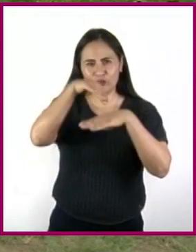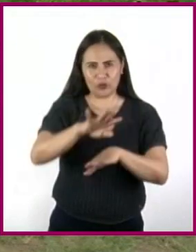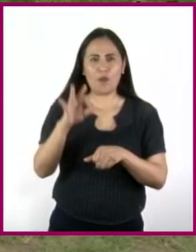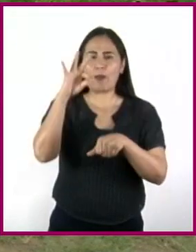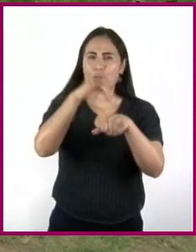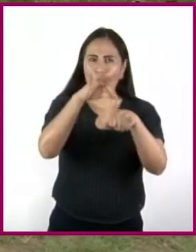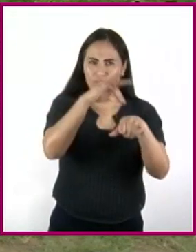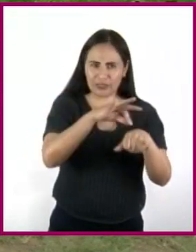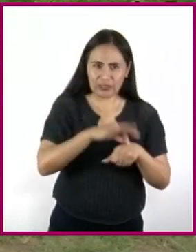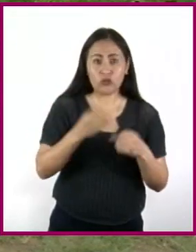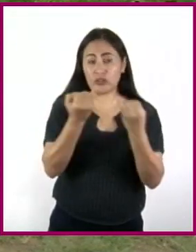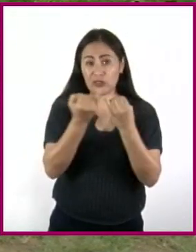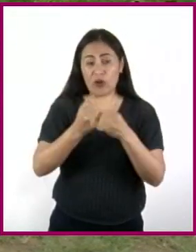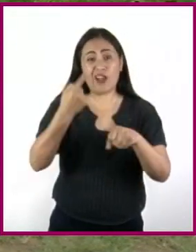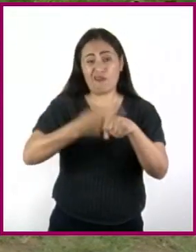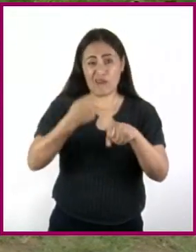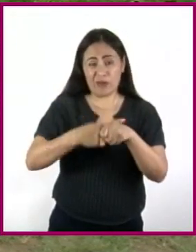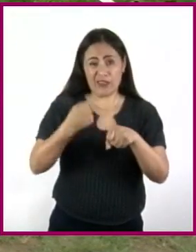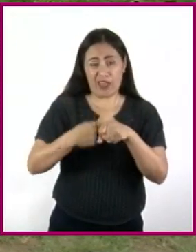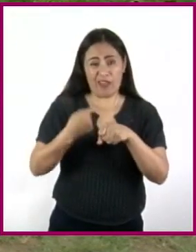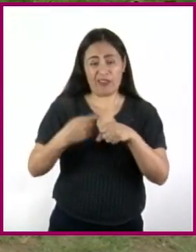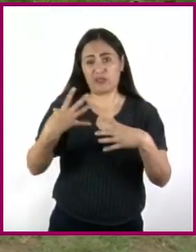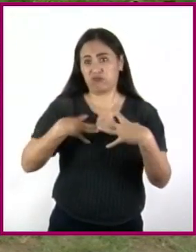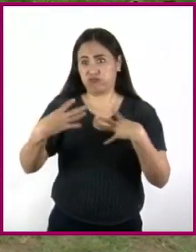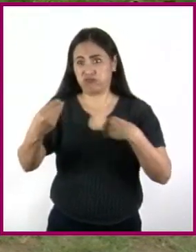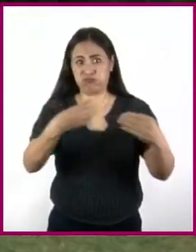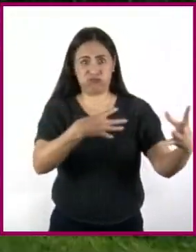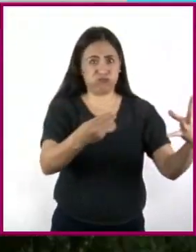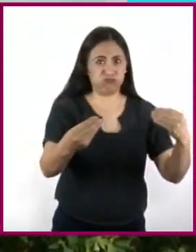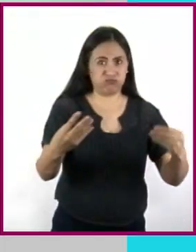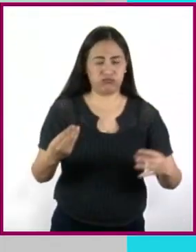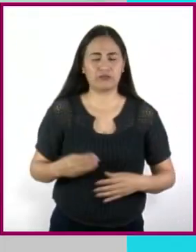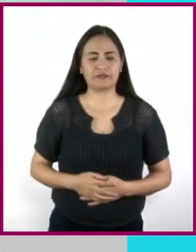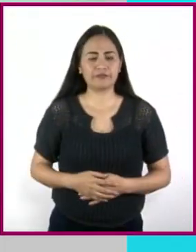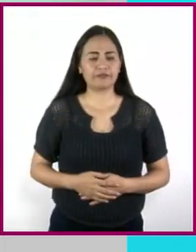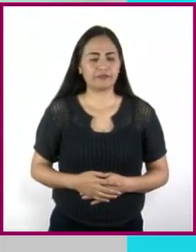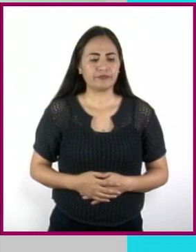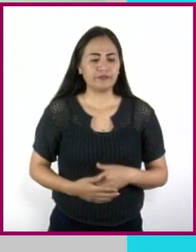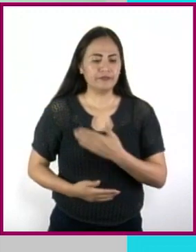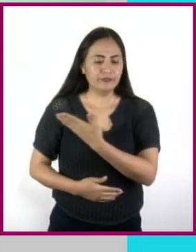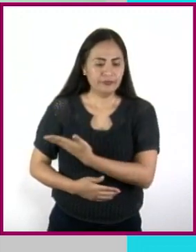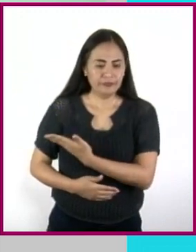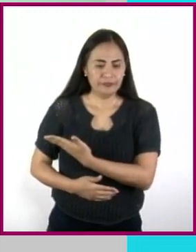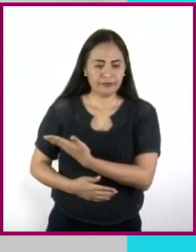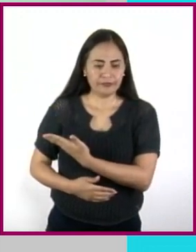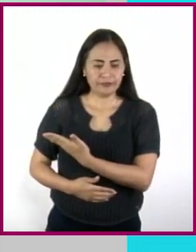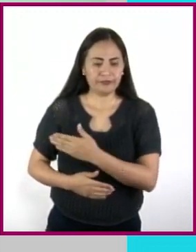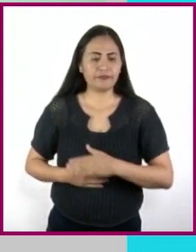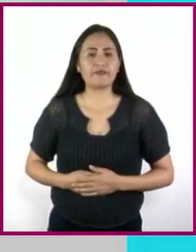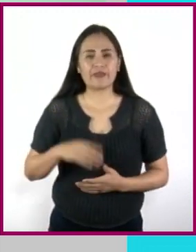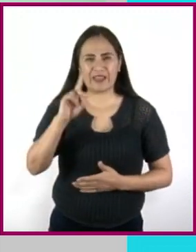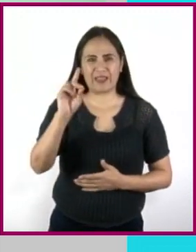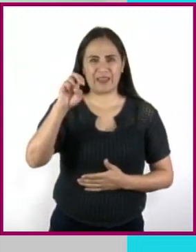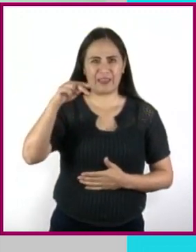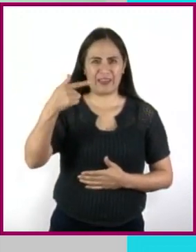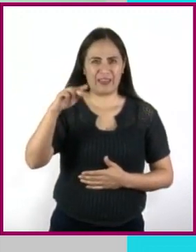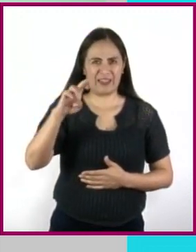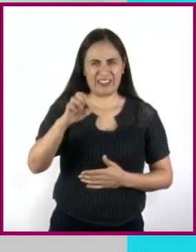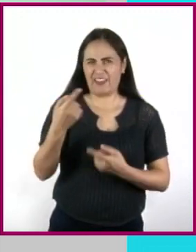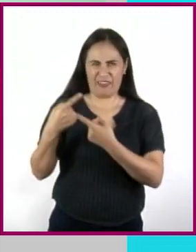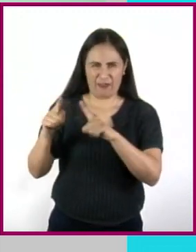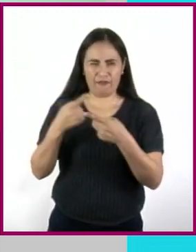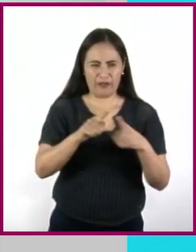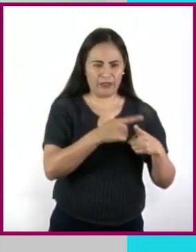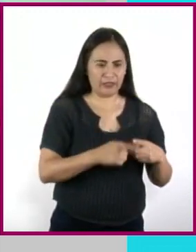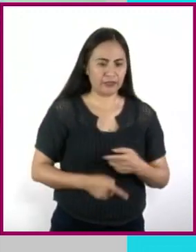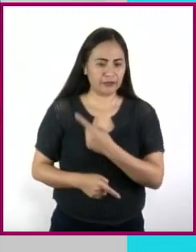mosquitos y las enfermedades que pueden transmitir. Vamos a verla. El mosquito Aedes aegypti, transmisor del dengue, virus Zika y fiebre